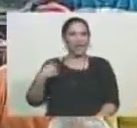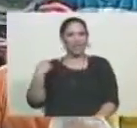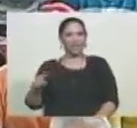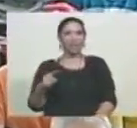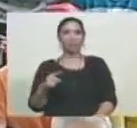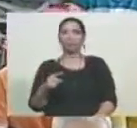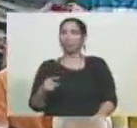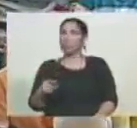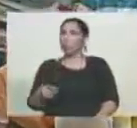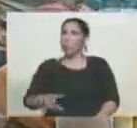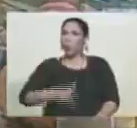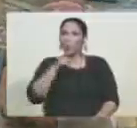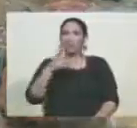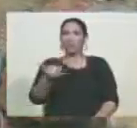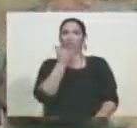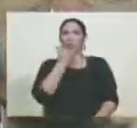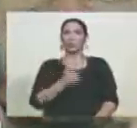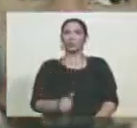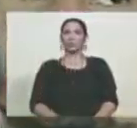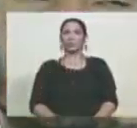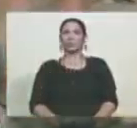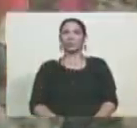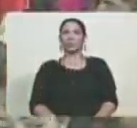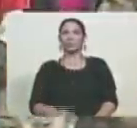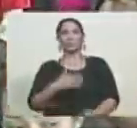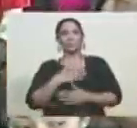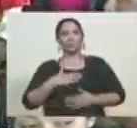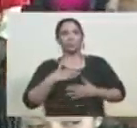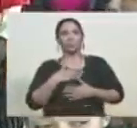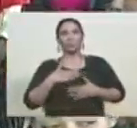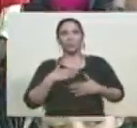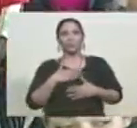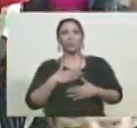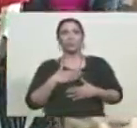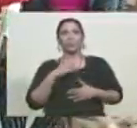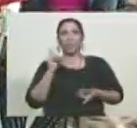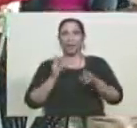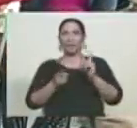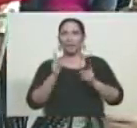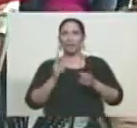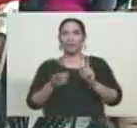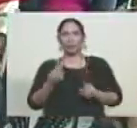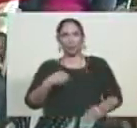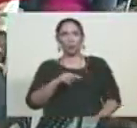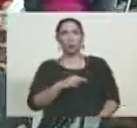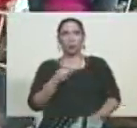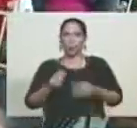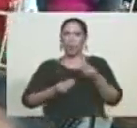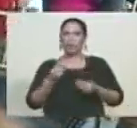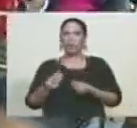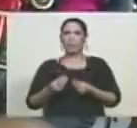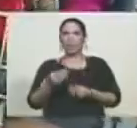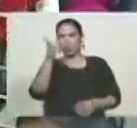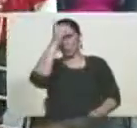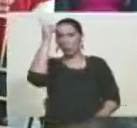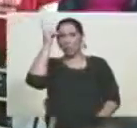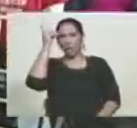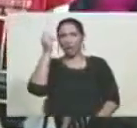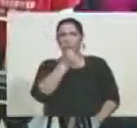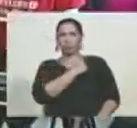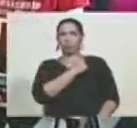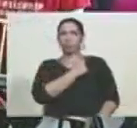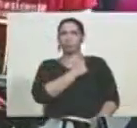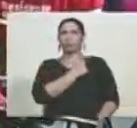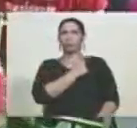error. ¿Qué calidad fuera que echaran una paradita, así como nosotros estamos dispuestos, Diosdado y mi comandante jefe, de llegar